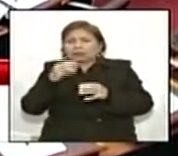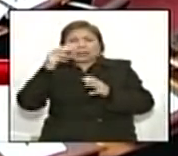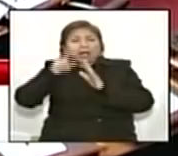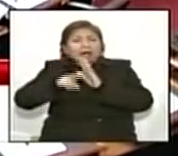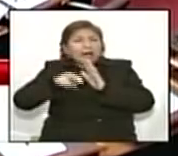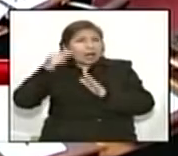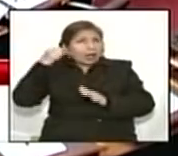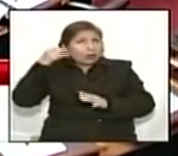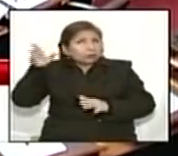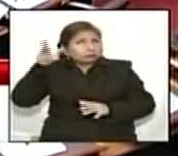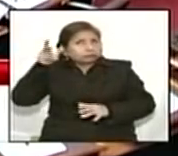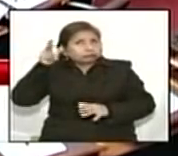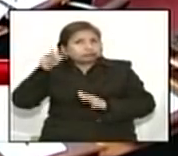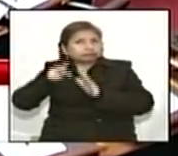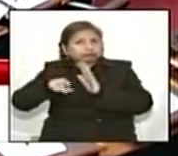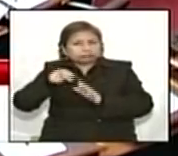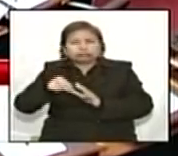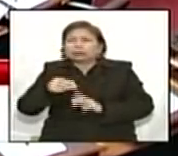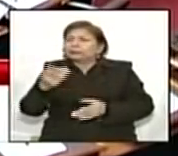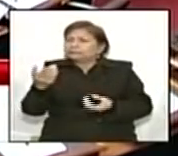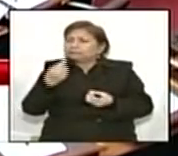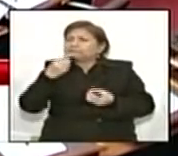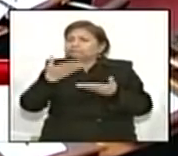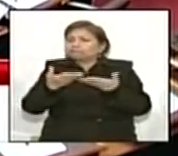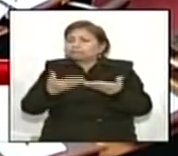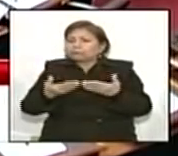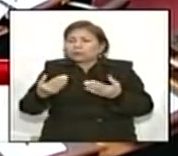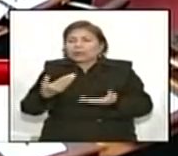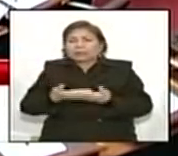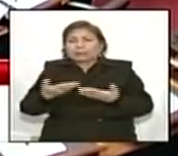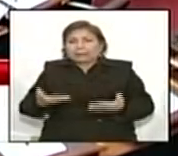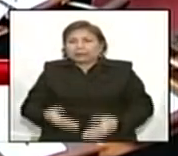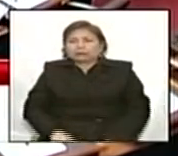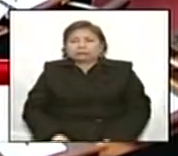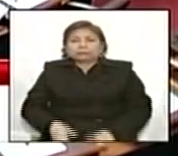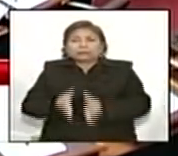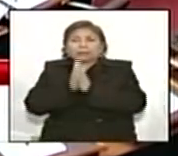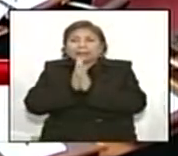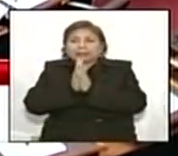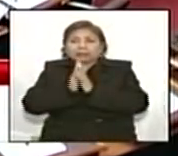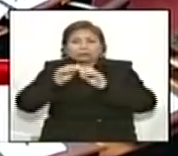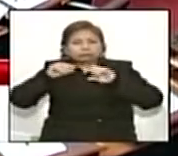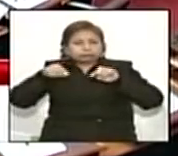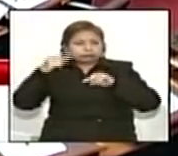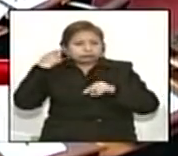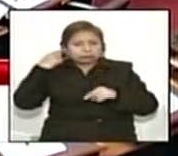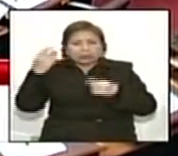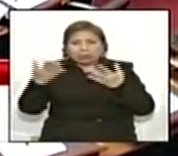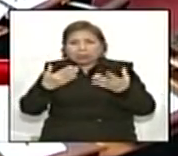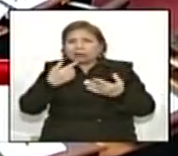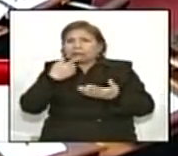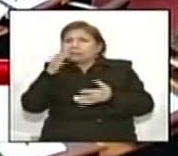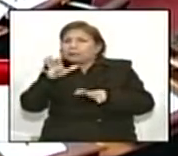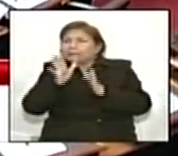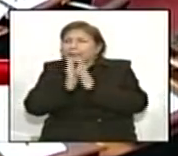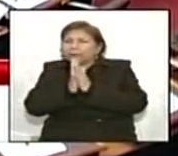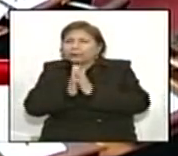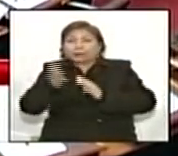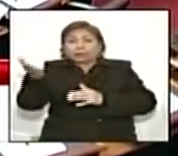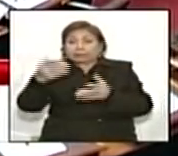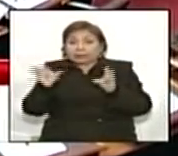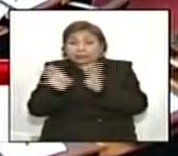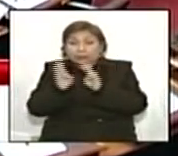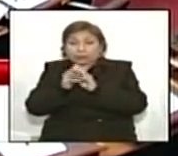al margen del mensajero, creo que es claro que está enfrentando el presidente Vizcarra una situación sumamente complicada, ¿no? Así es. Las